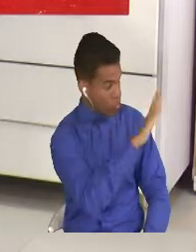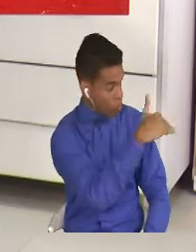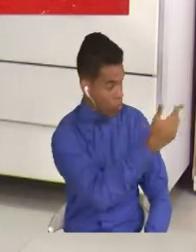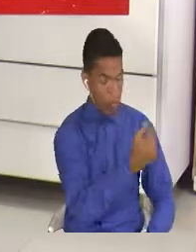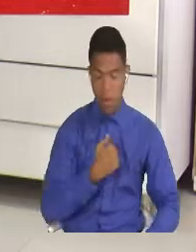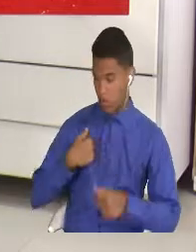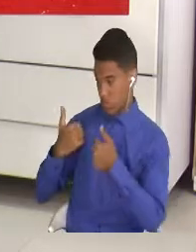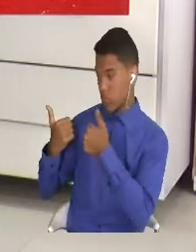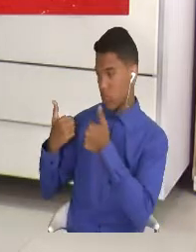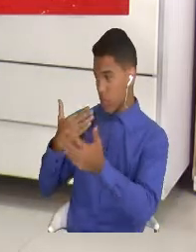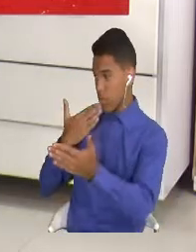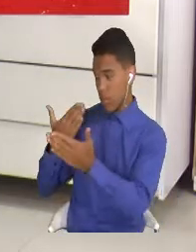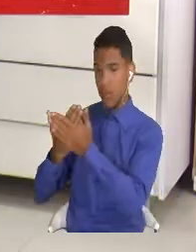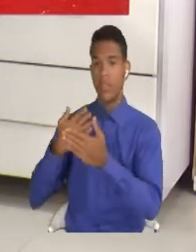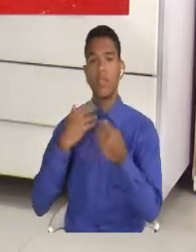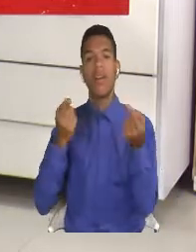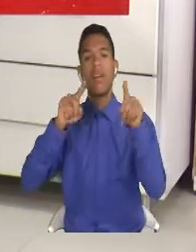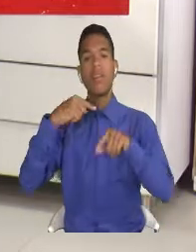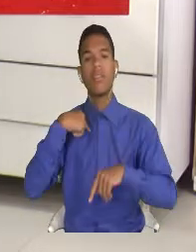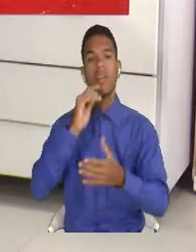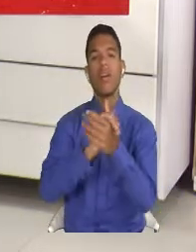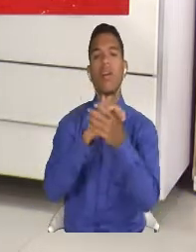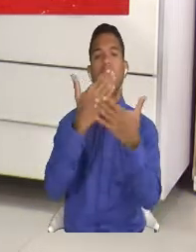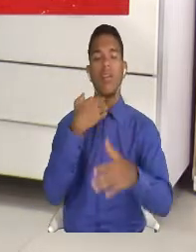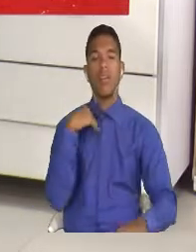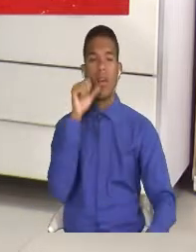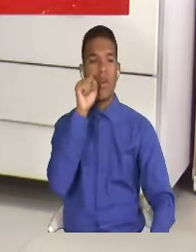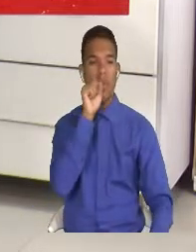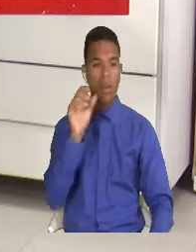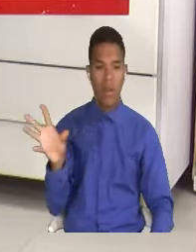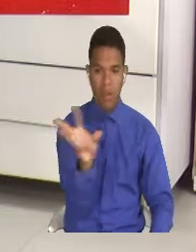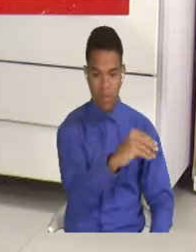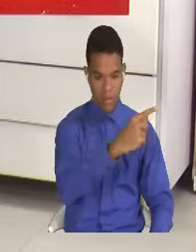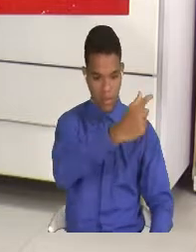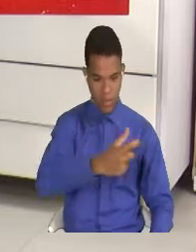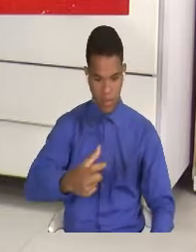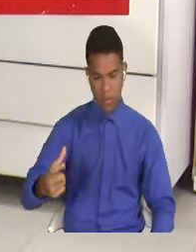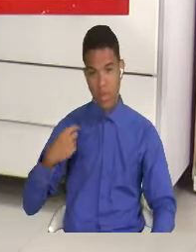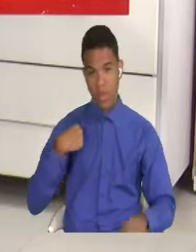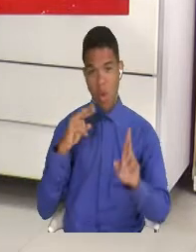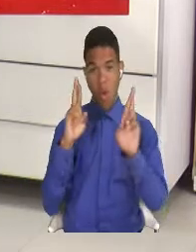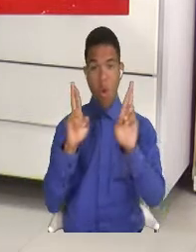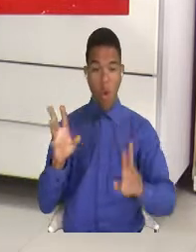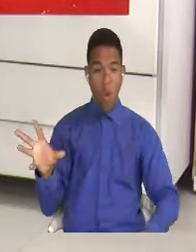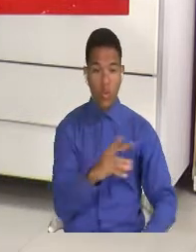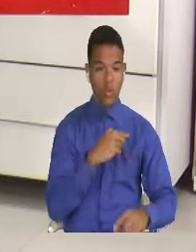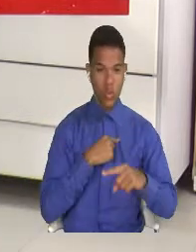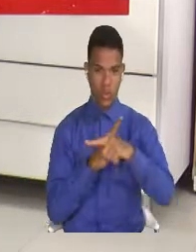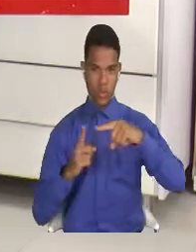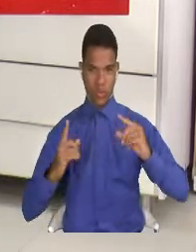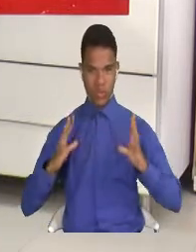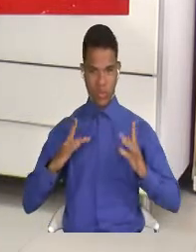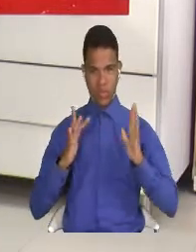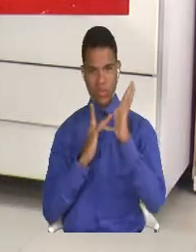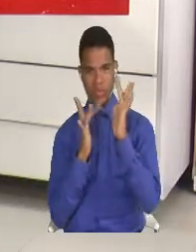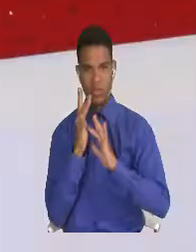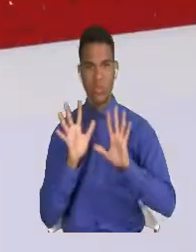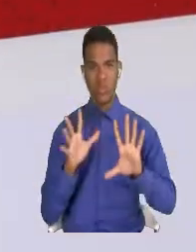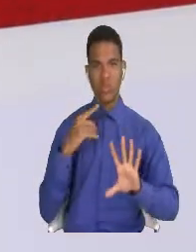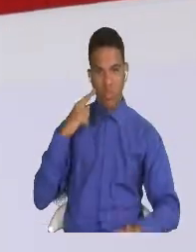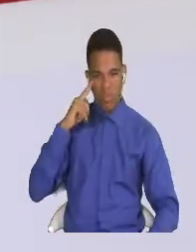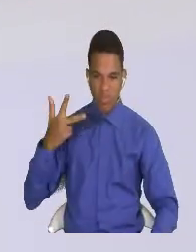bien. Y también quiero saludar a mi gente bonita de Barranca, también de mi parte, que ojalá en esta semana mayor la hayan pasado de lujo, que hayan viajado, que